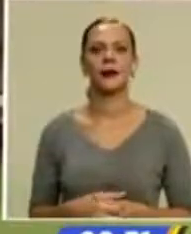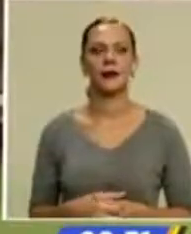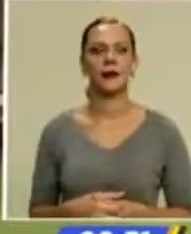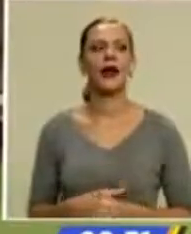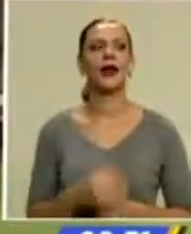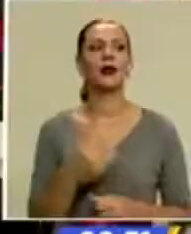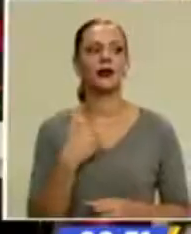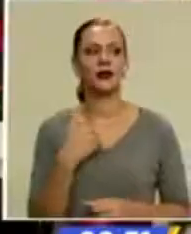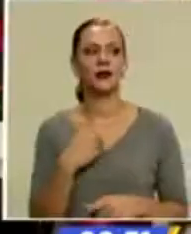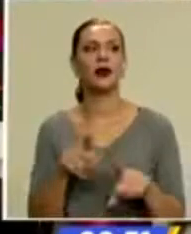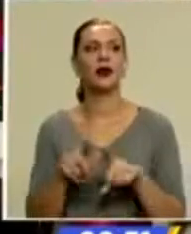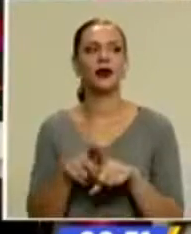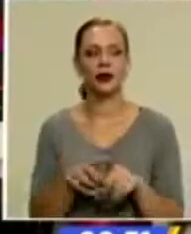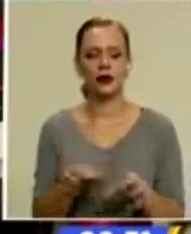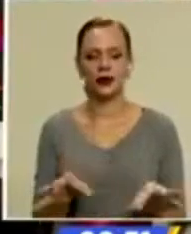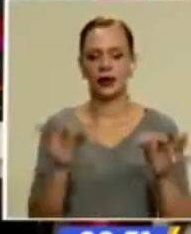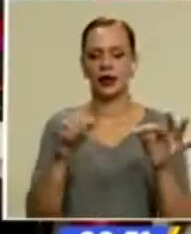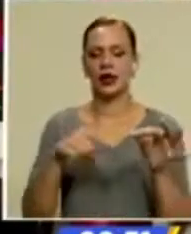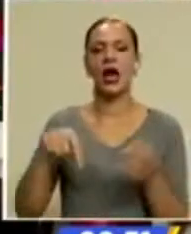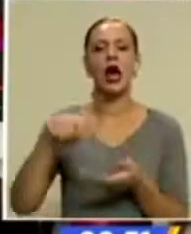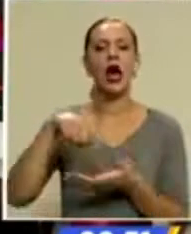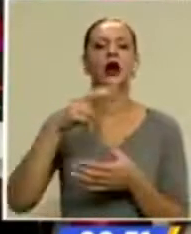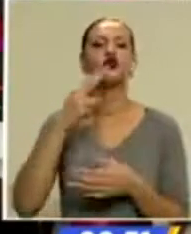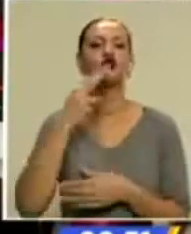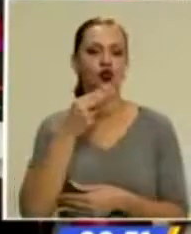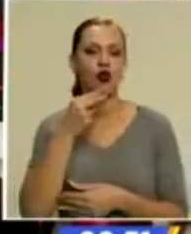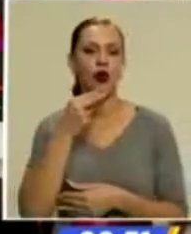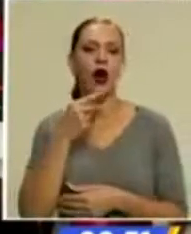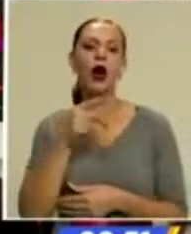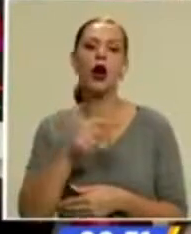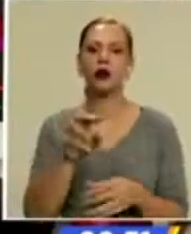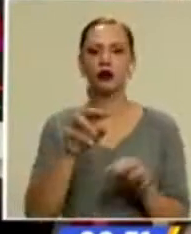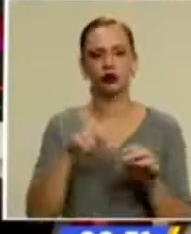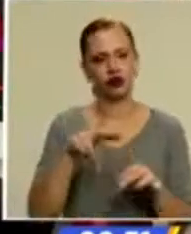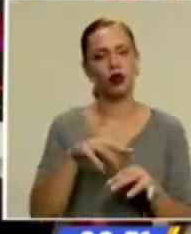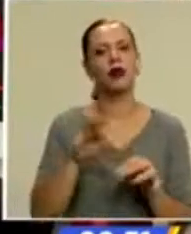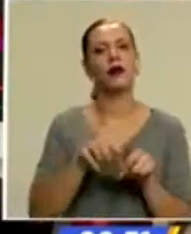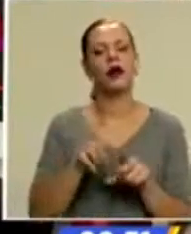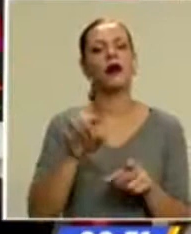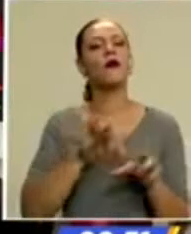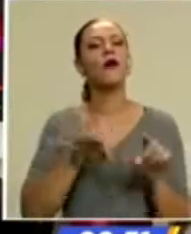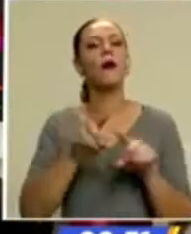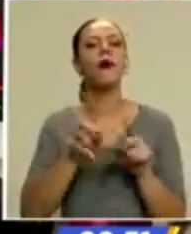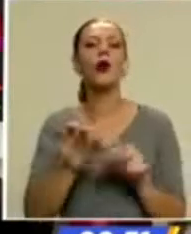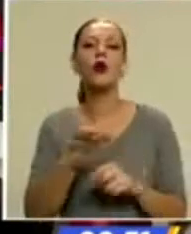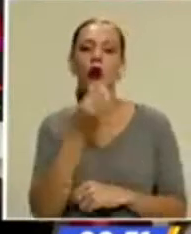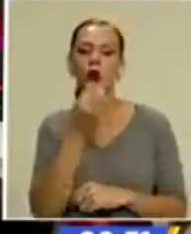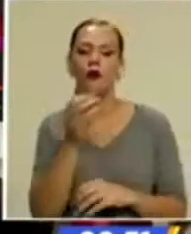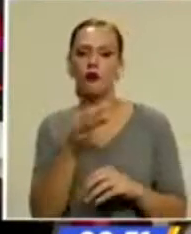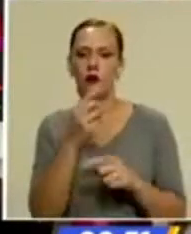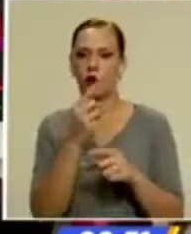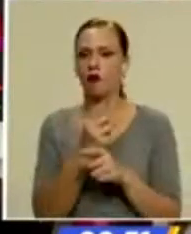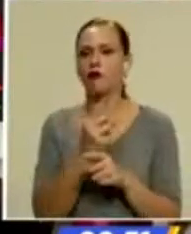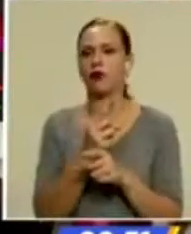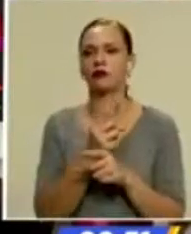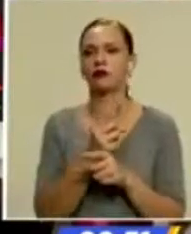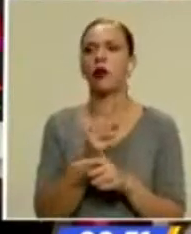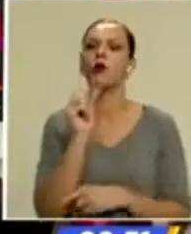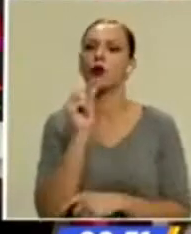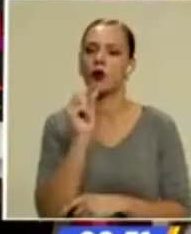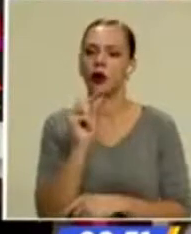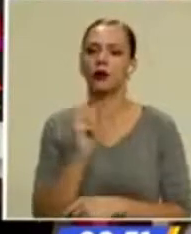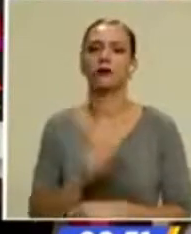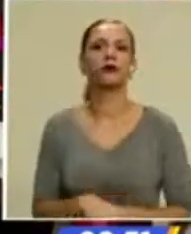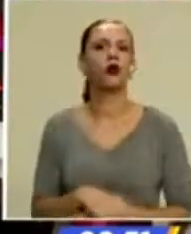lentejas. También tenemos... Esto es azúcar. Ajá, porque también el azúcar es importante, pero consumido de forma adecuada, ¿verdad? Okay, poquita.